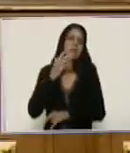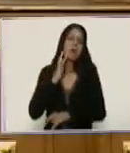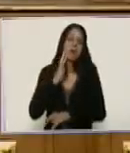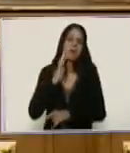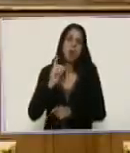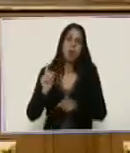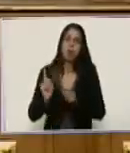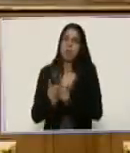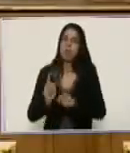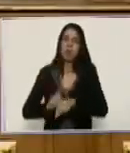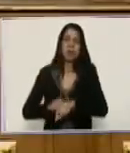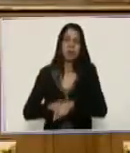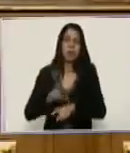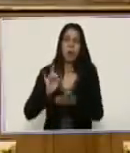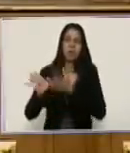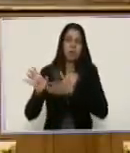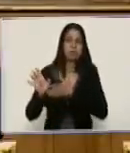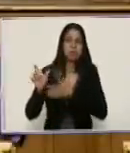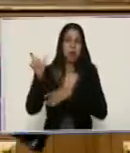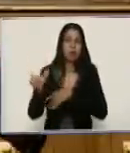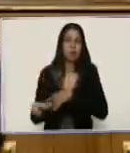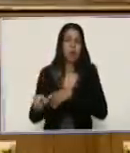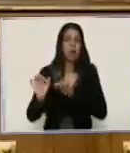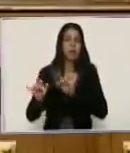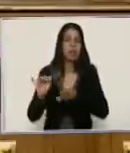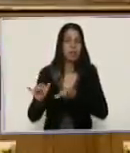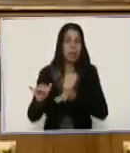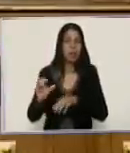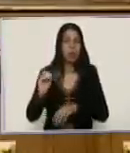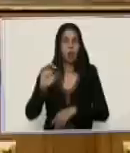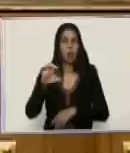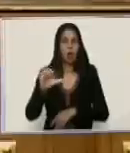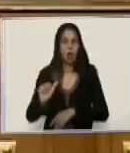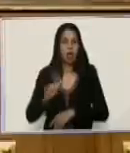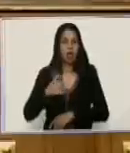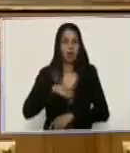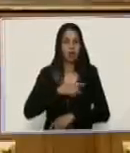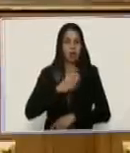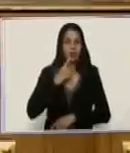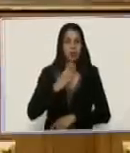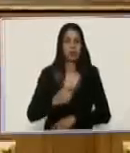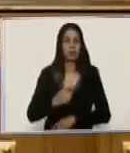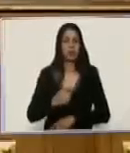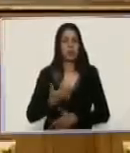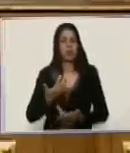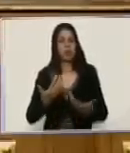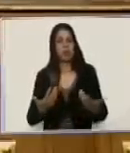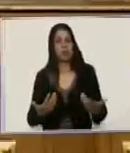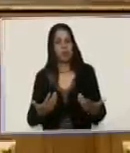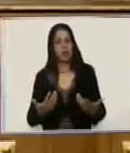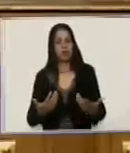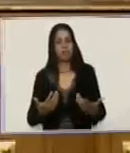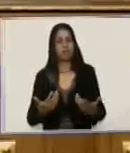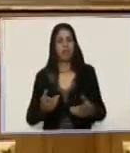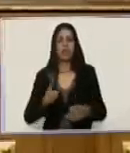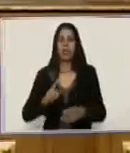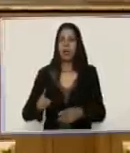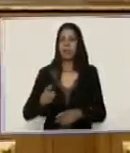OEA. Pero sin embargo tenemos que, sin caer en provocaciones, responder ante